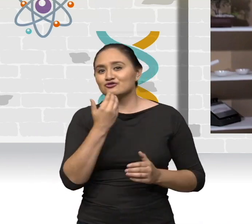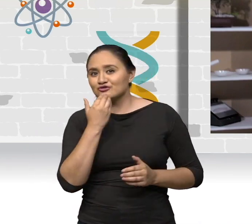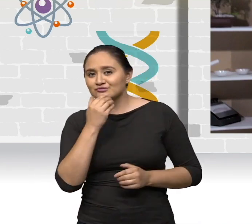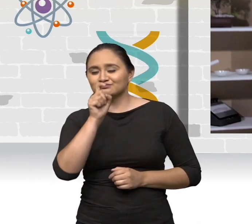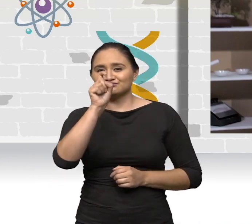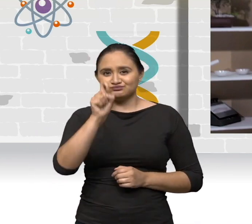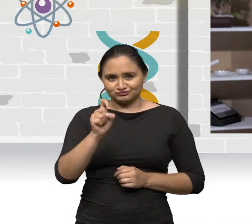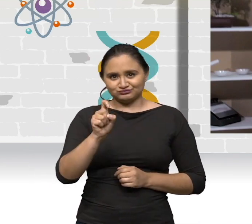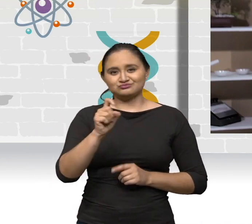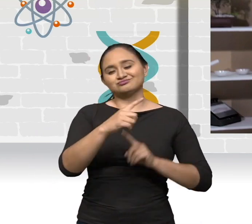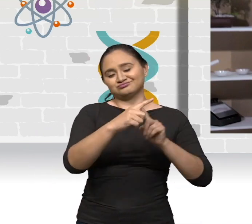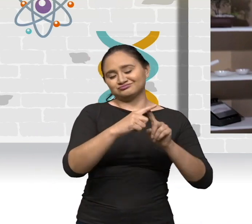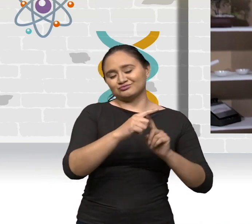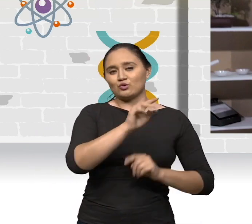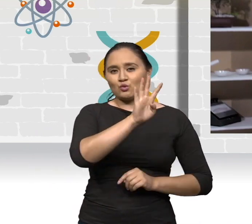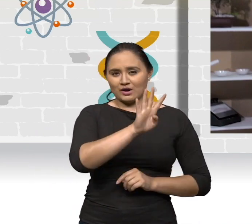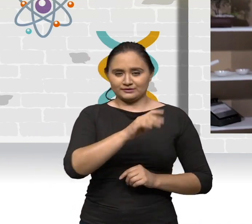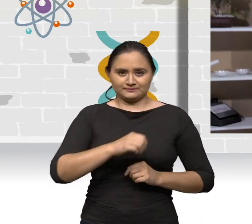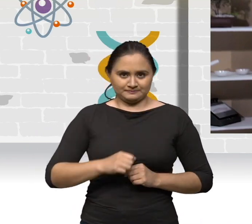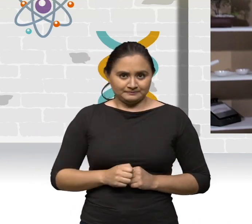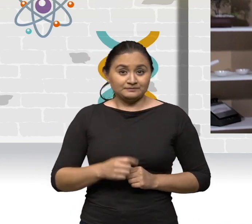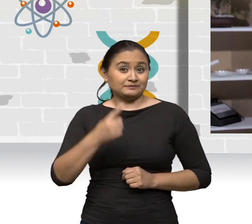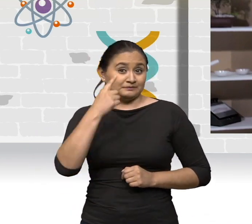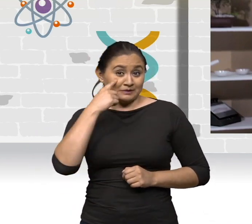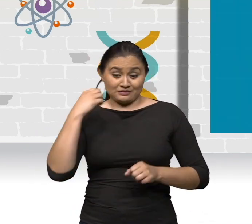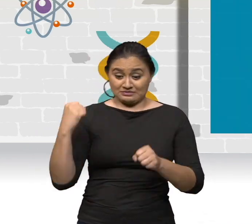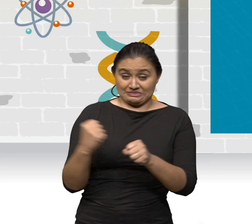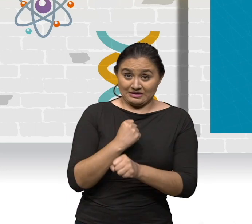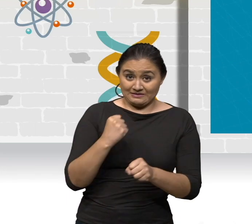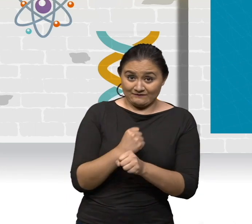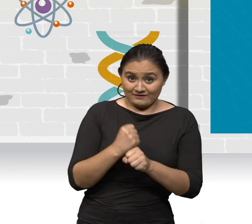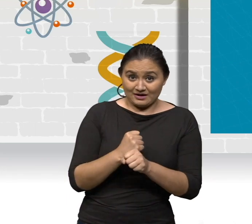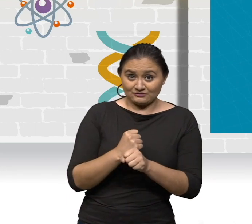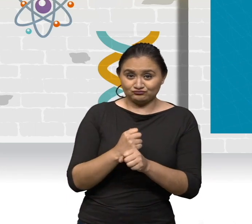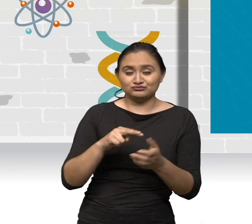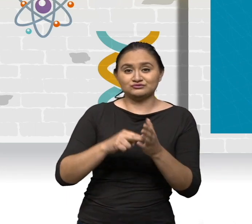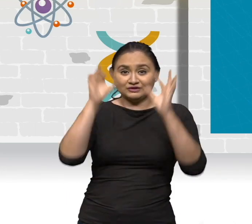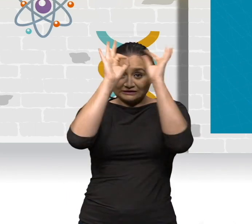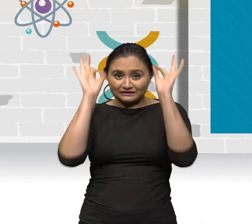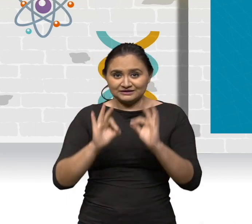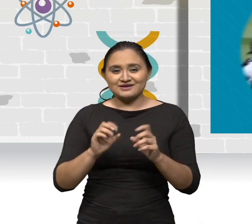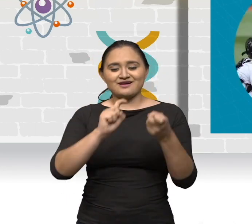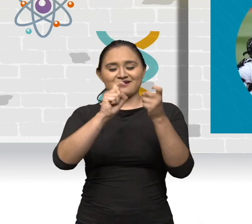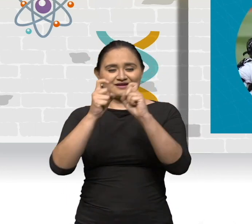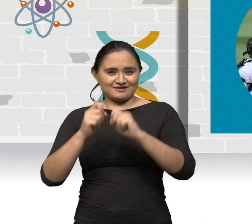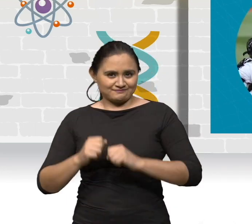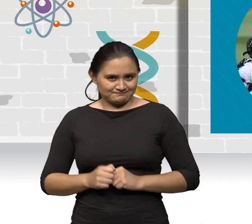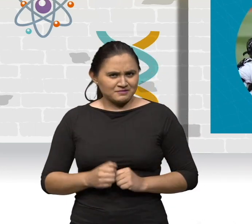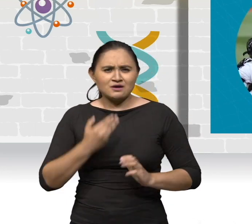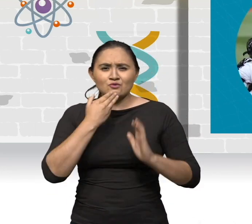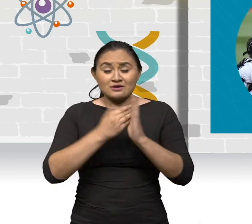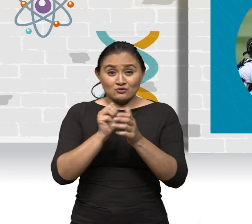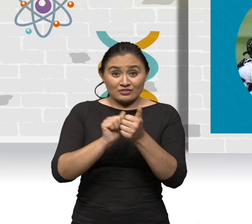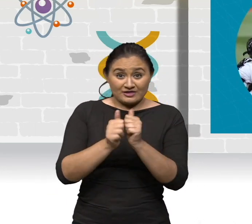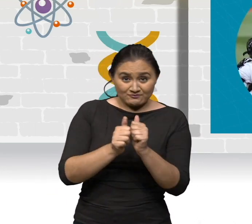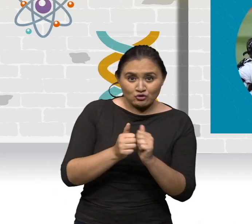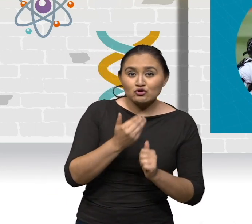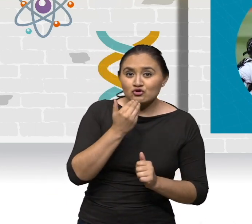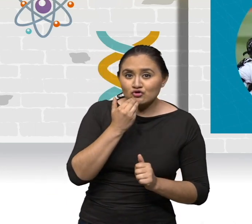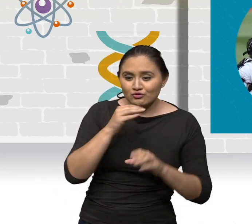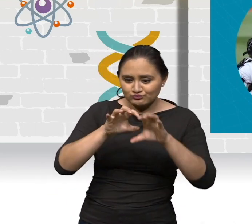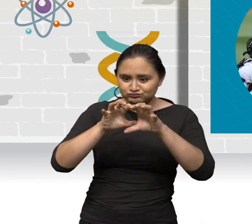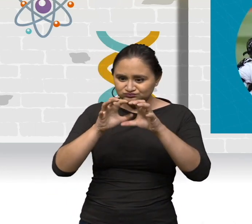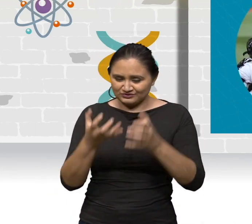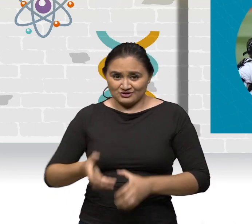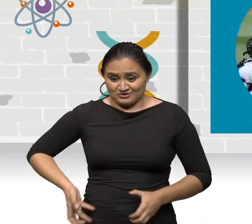4. Siempre que se realiza un trabajo, la energía cambia. En algunos deportes, como el boliche y el béisbol, las bolas